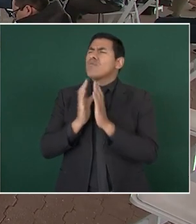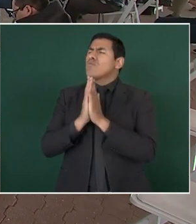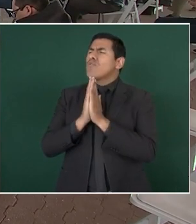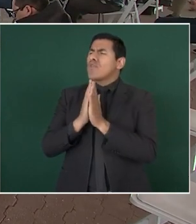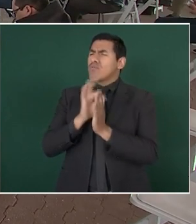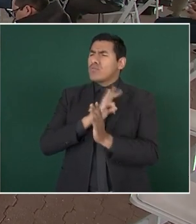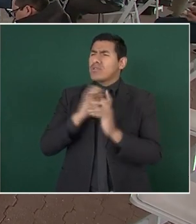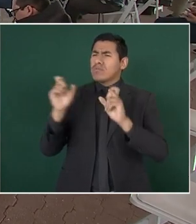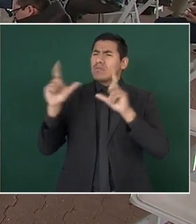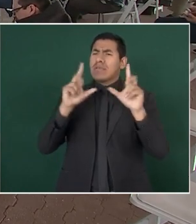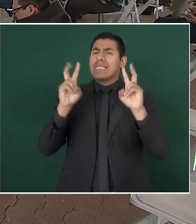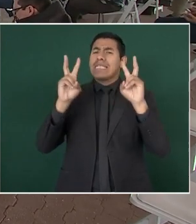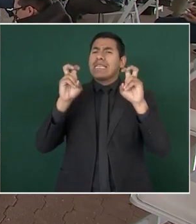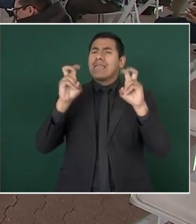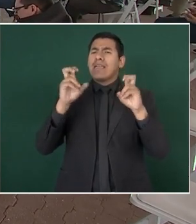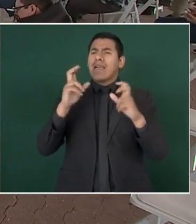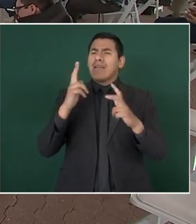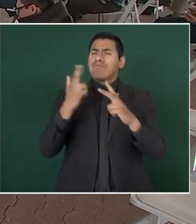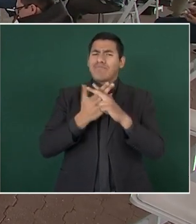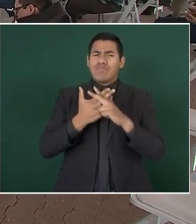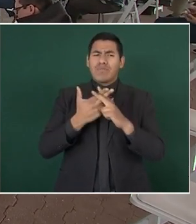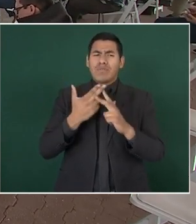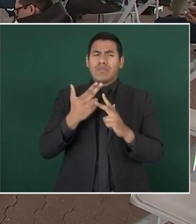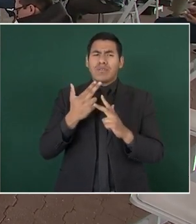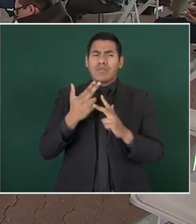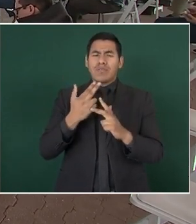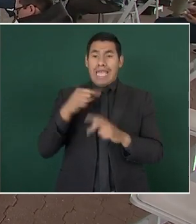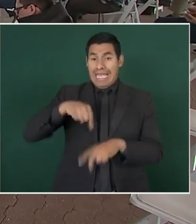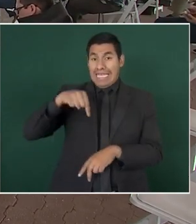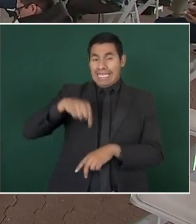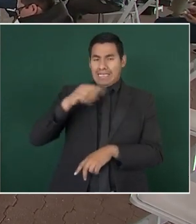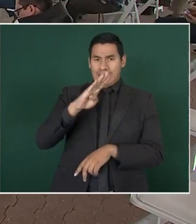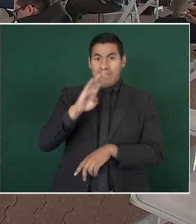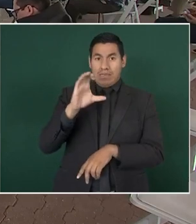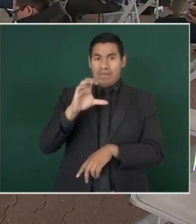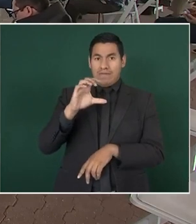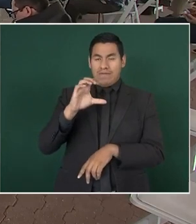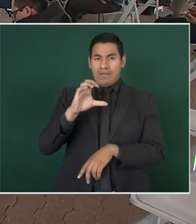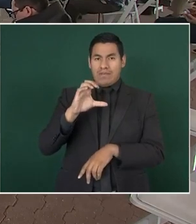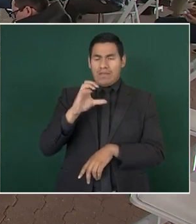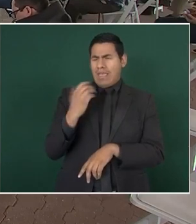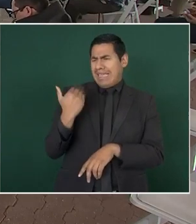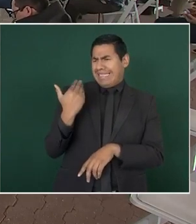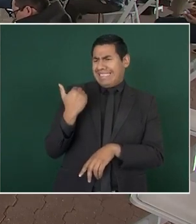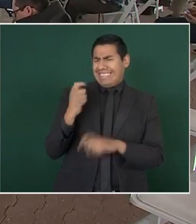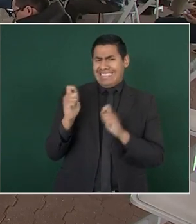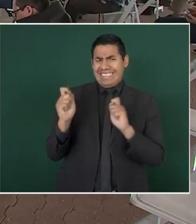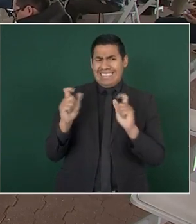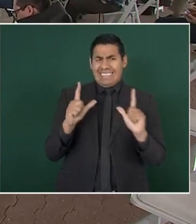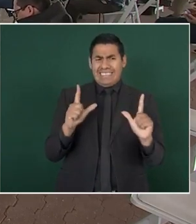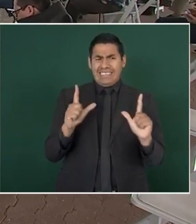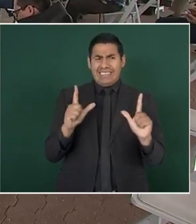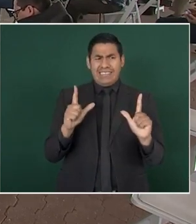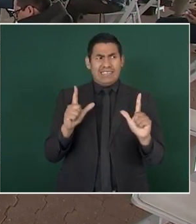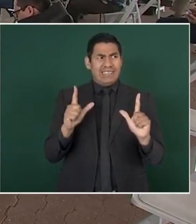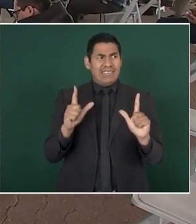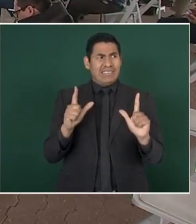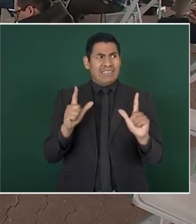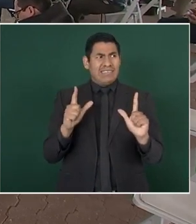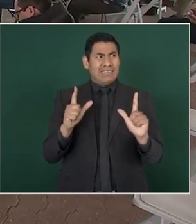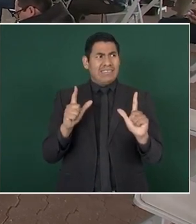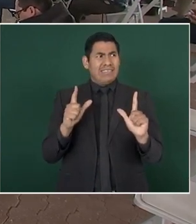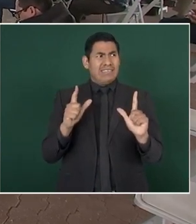de homicidios? ¿La nacional o la de...? La de aquí, la que acaban de poner ahora el general.